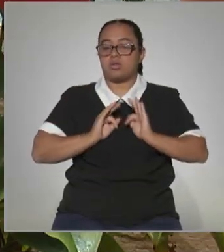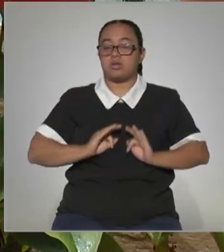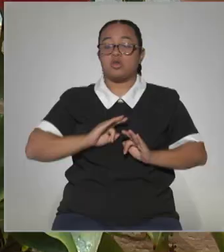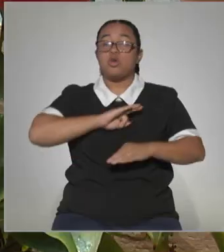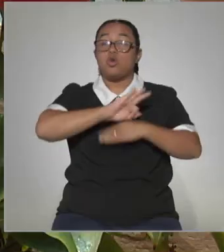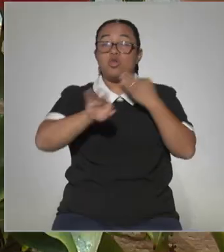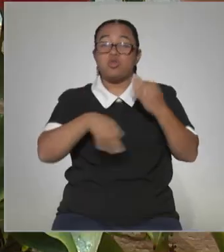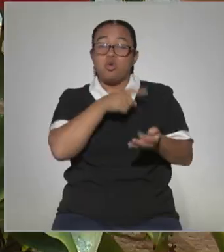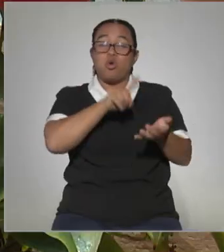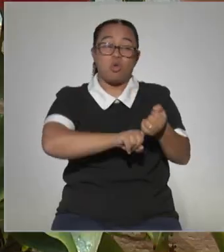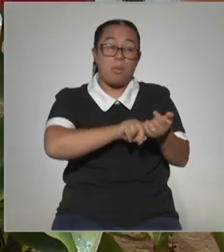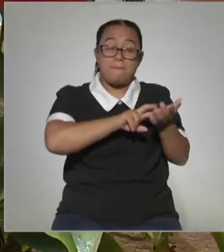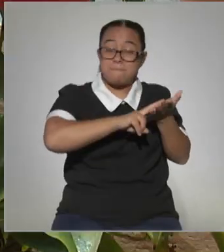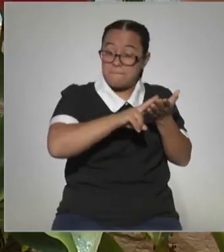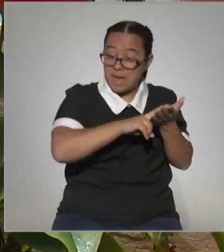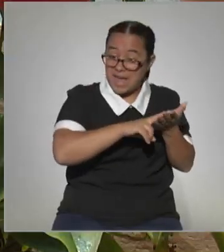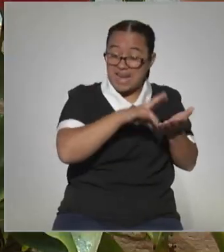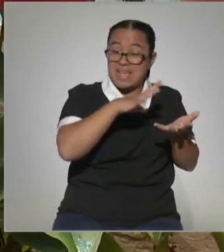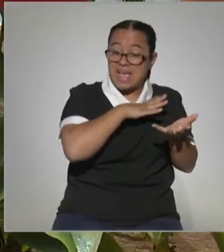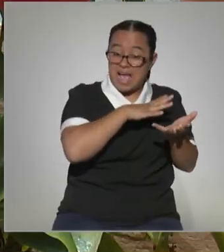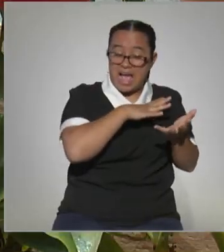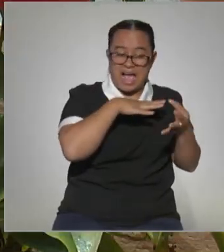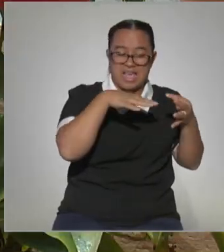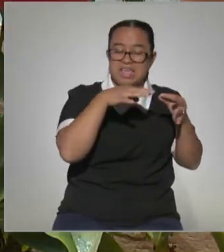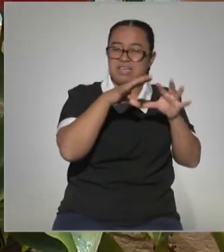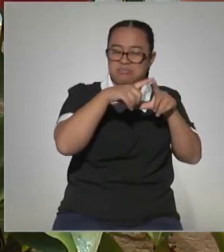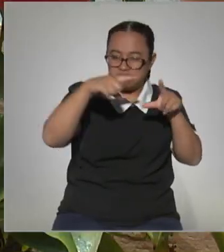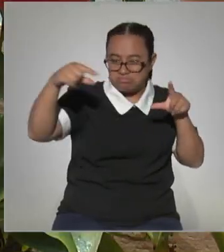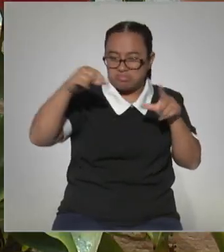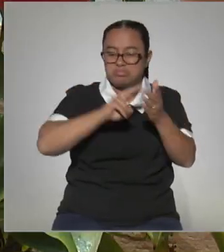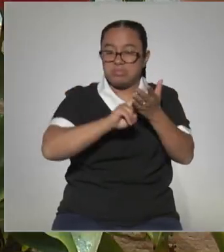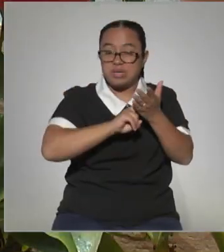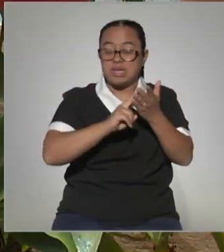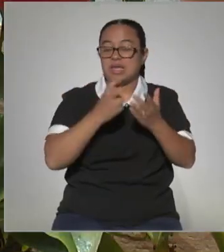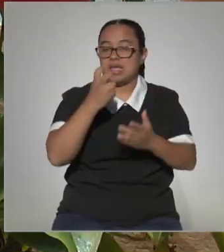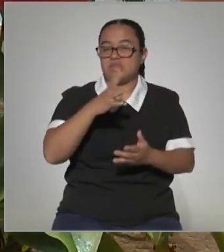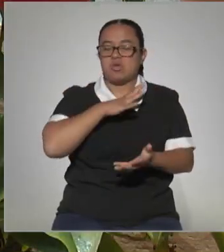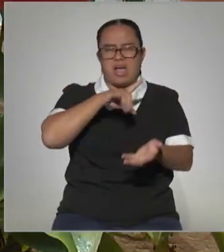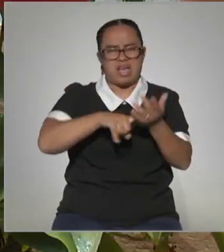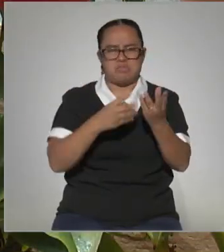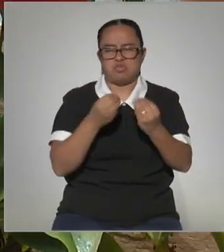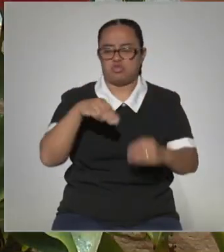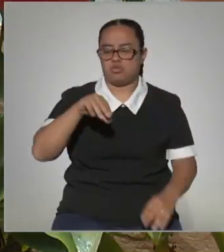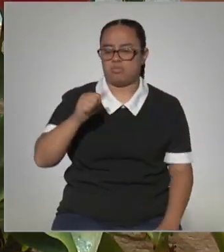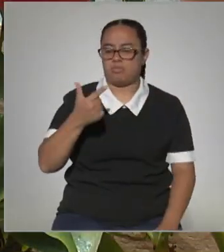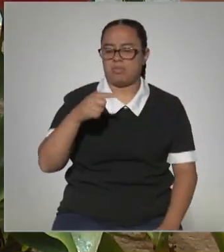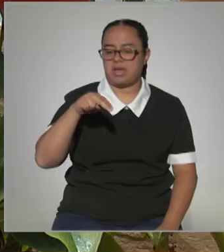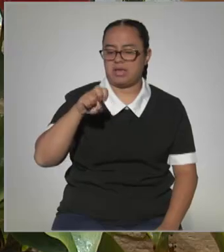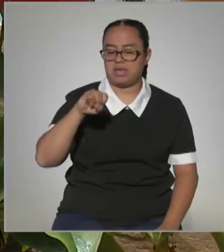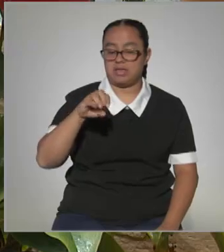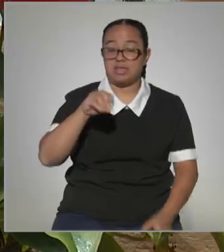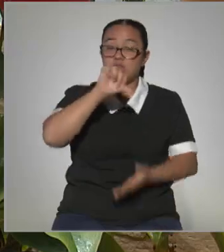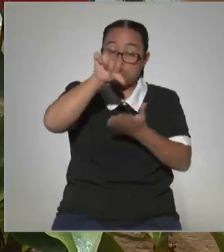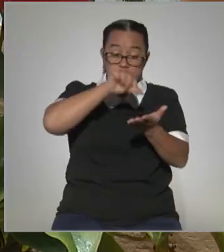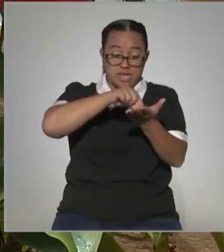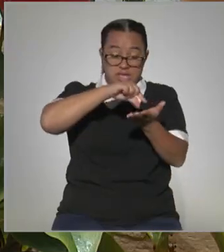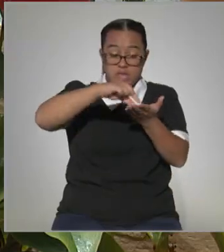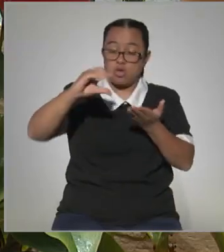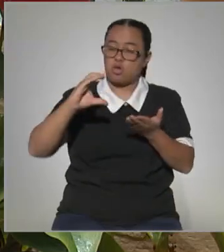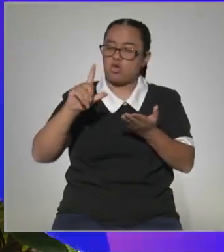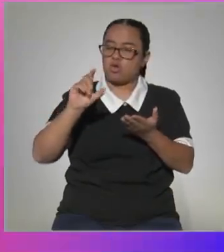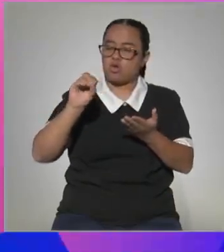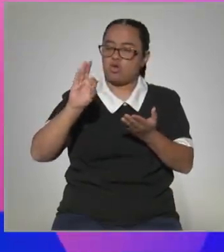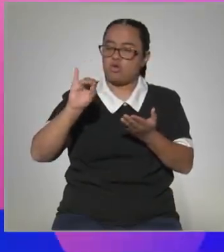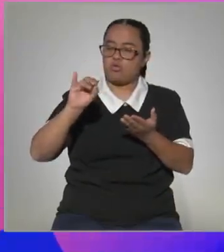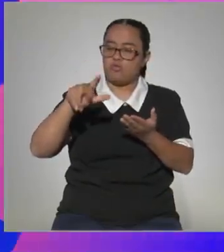todas son altas en magnesio, porque el centro de la clorofila es magnesio, y la clorofila es lo que da el color verde a